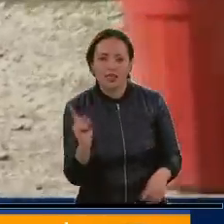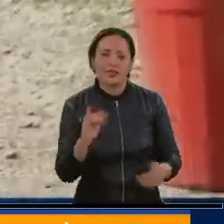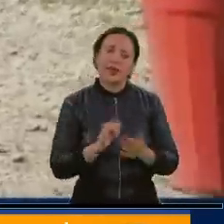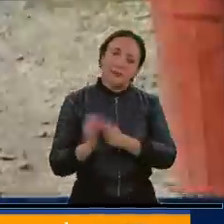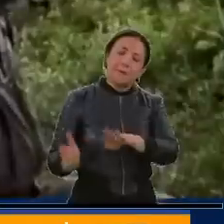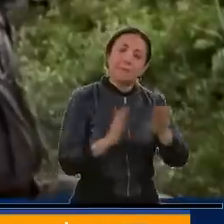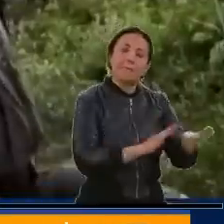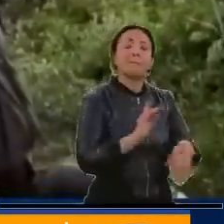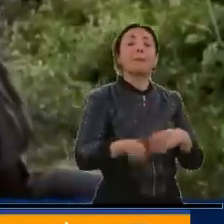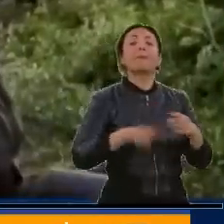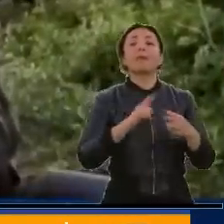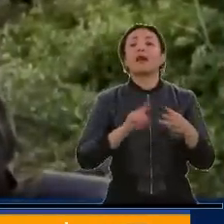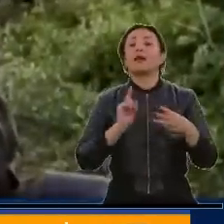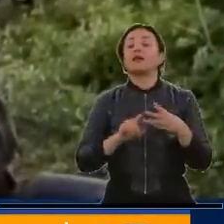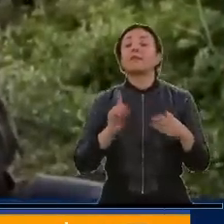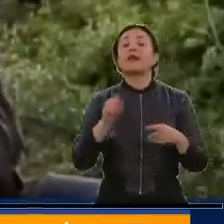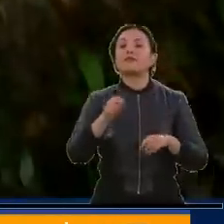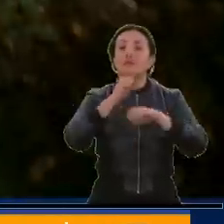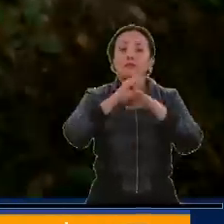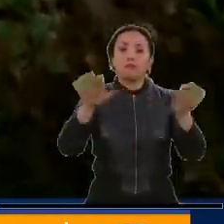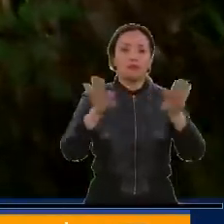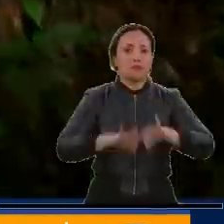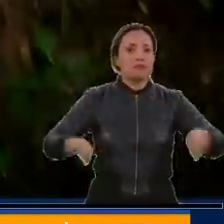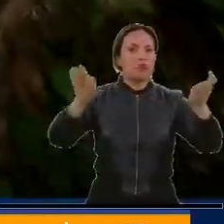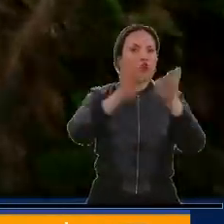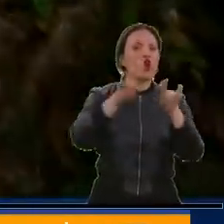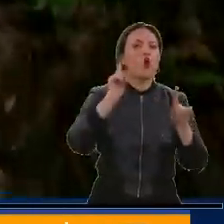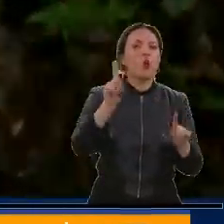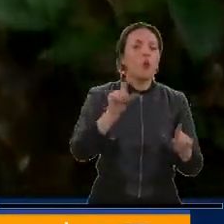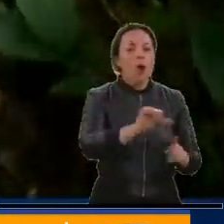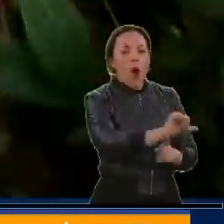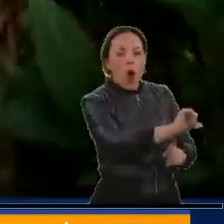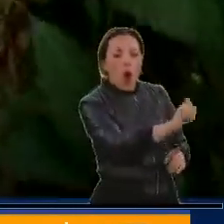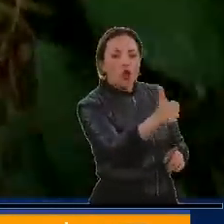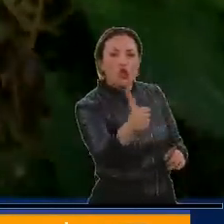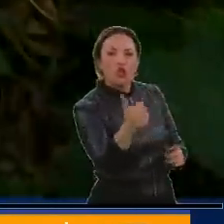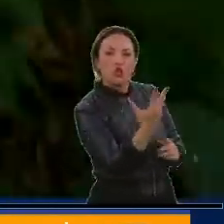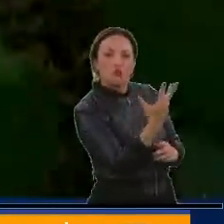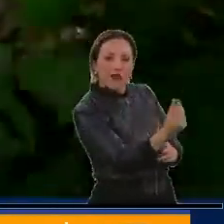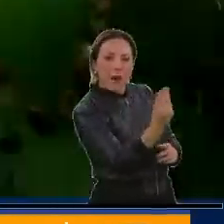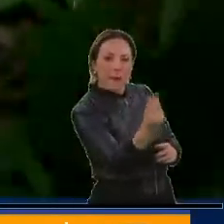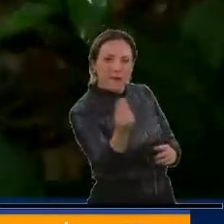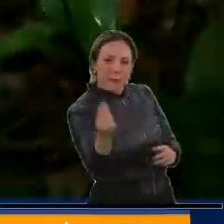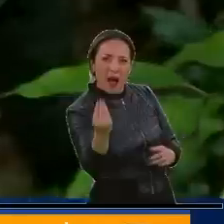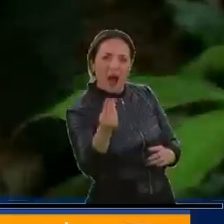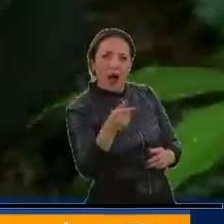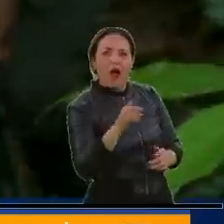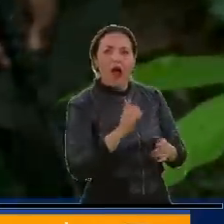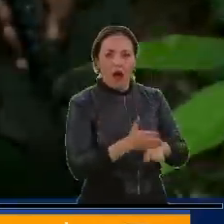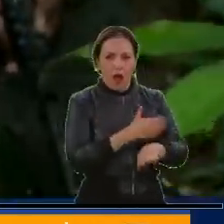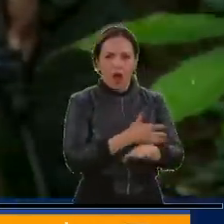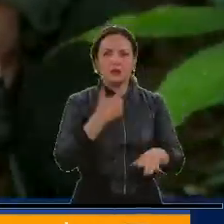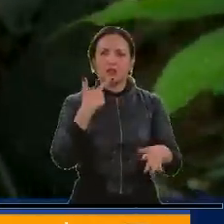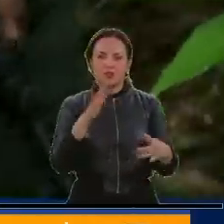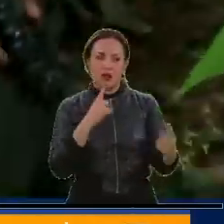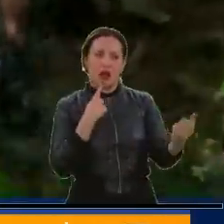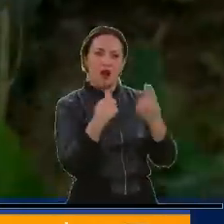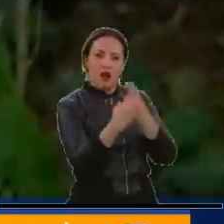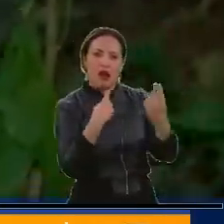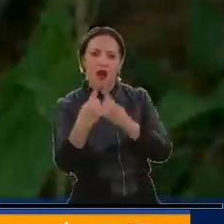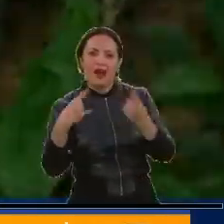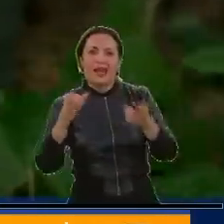un anuncio interesante porque frente a las demás organizaciones declaran que habían conversado con ellas sobre el